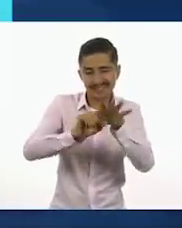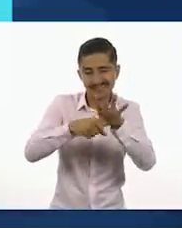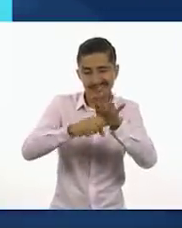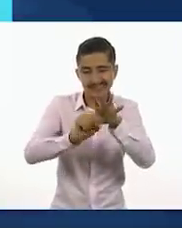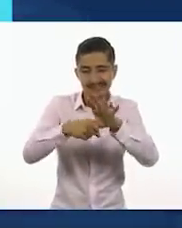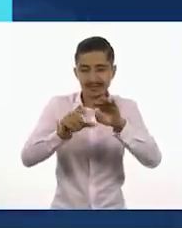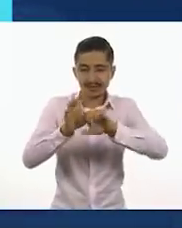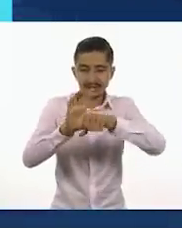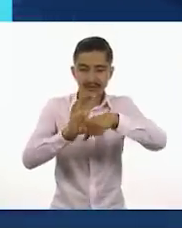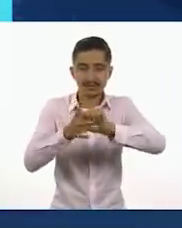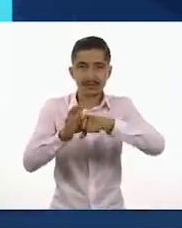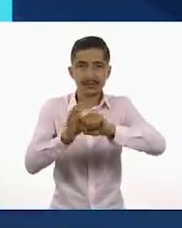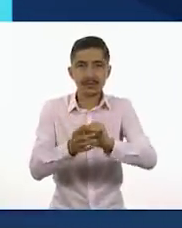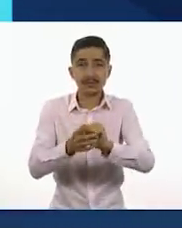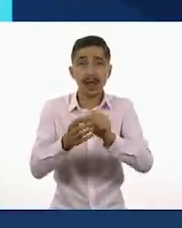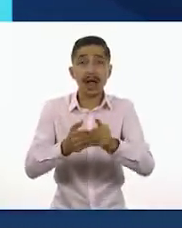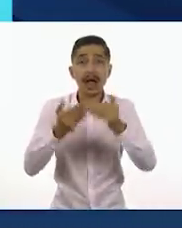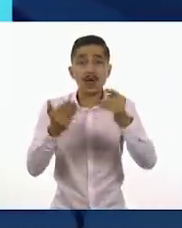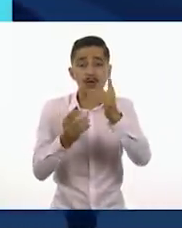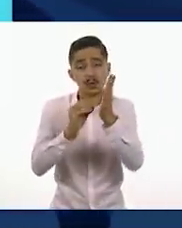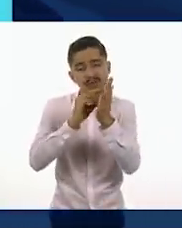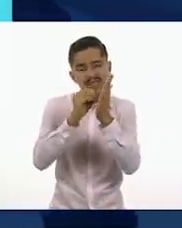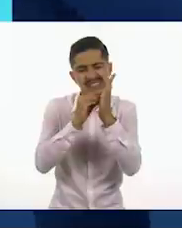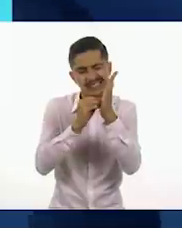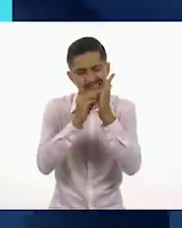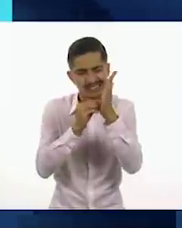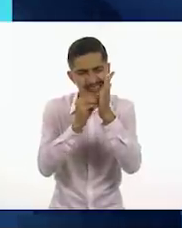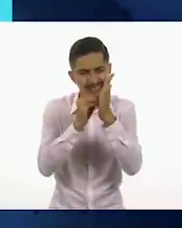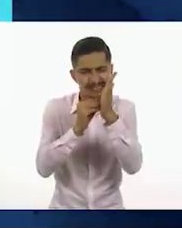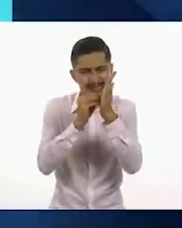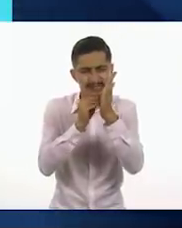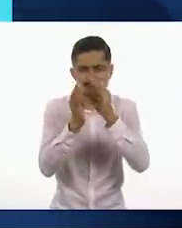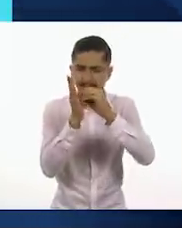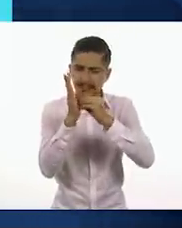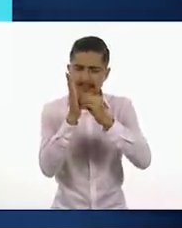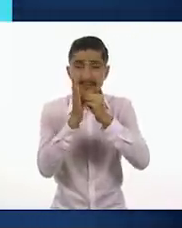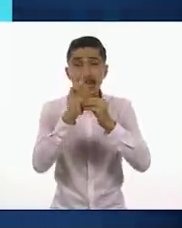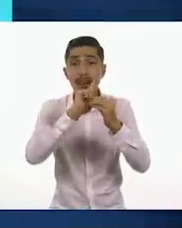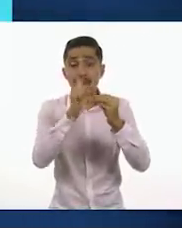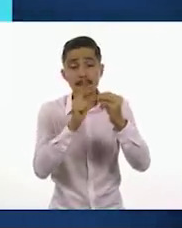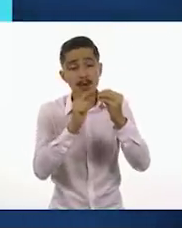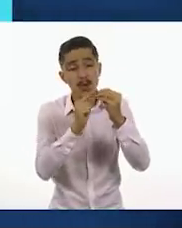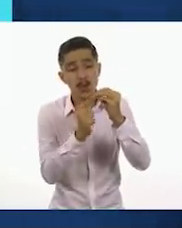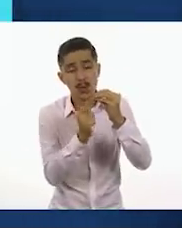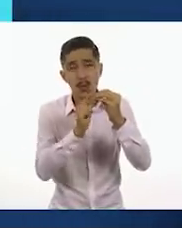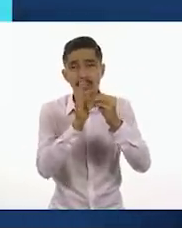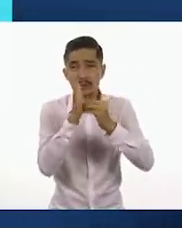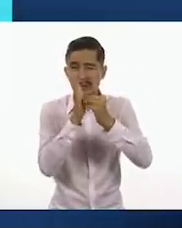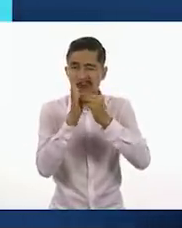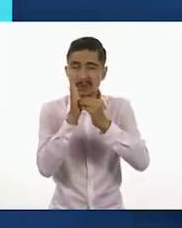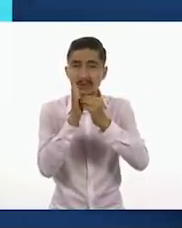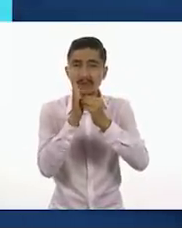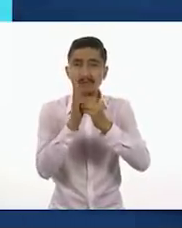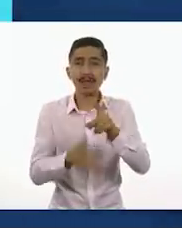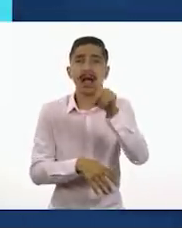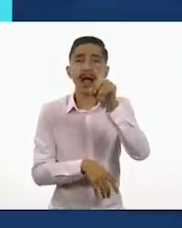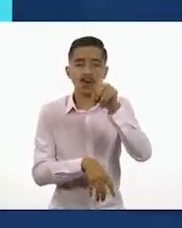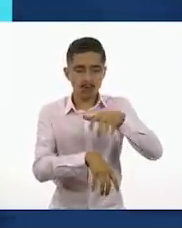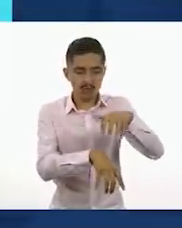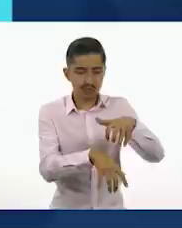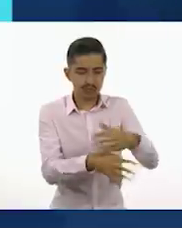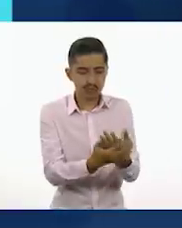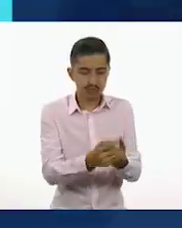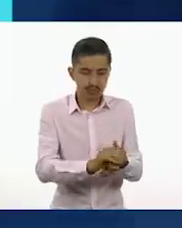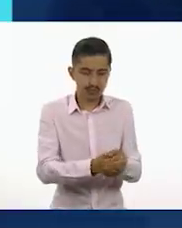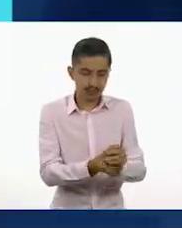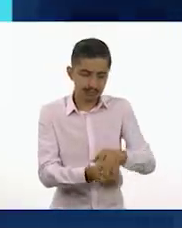dedos. Ahora haz como que rasguñas la palma de tus manos para lavar tus uñas. Enjuaga tus manos con